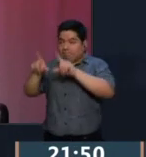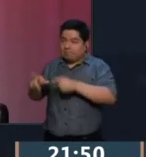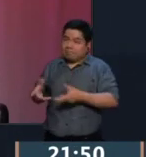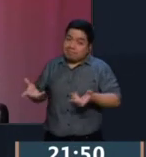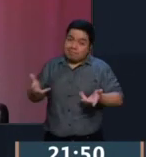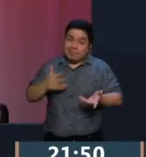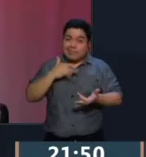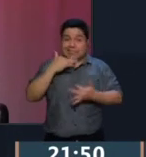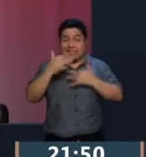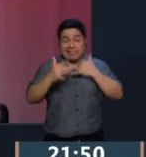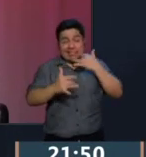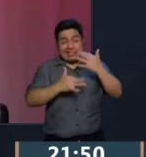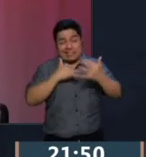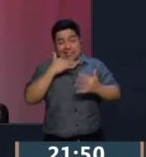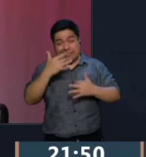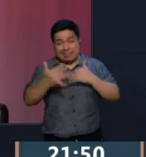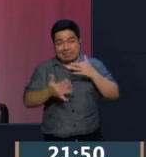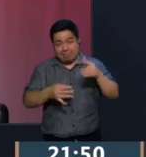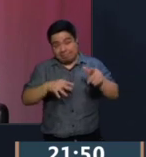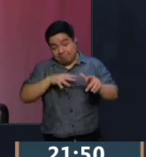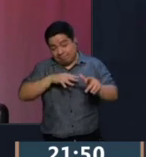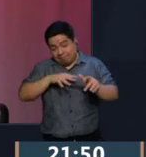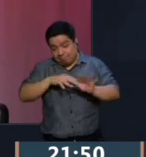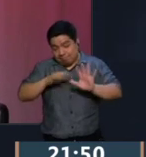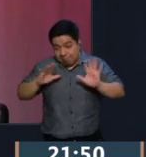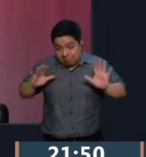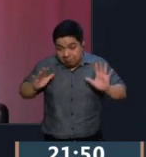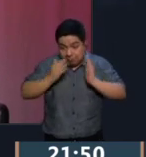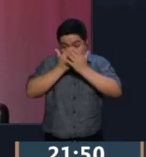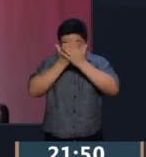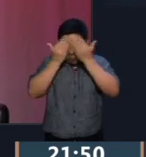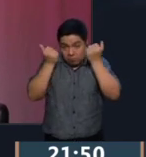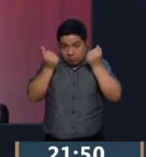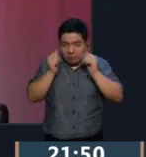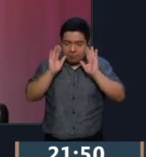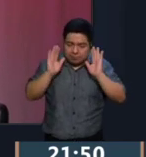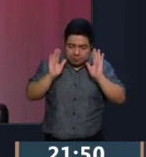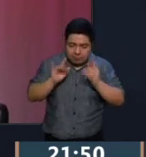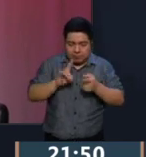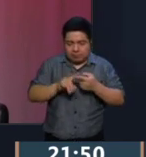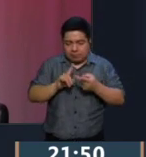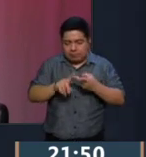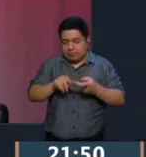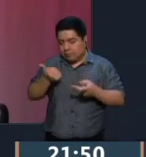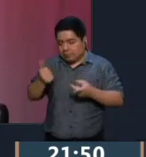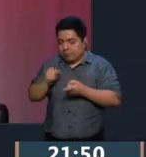Evidentemente la corrupción está ahí y ahí se refleja. De otra manera no me explicaría. Ahora,